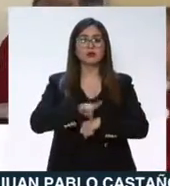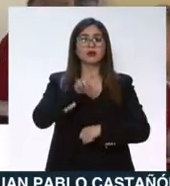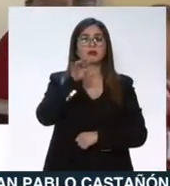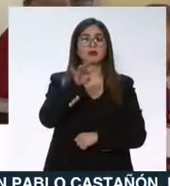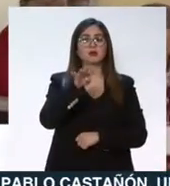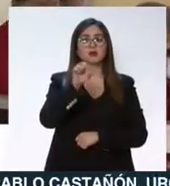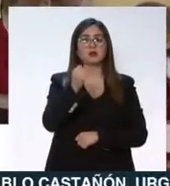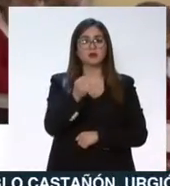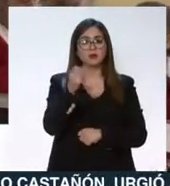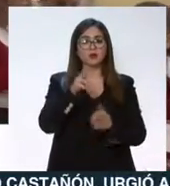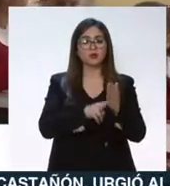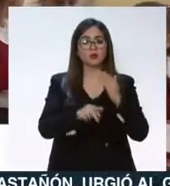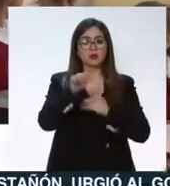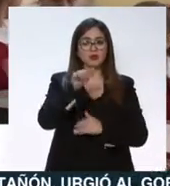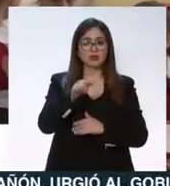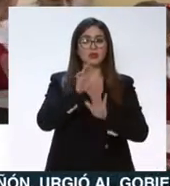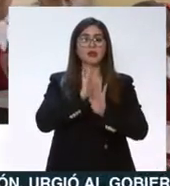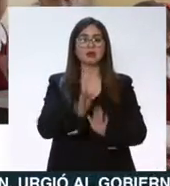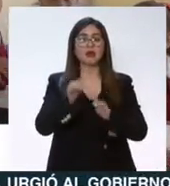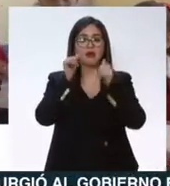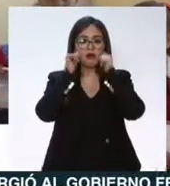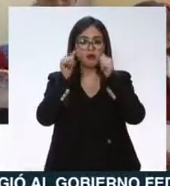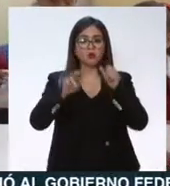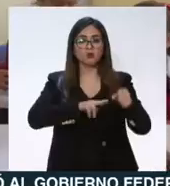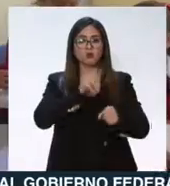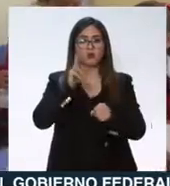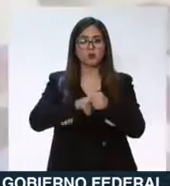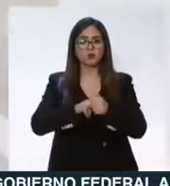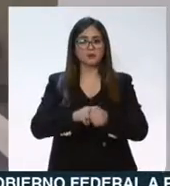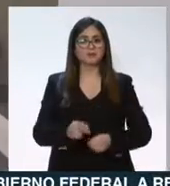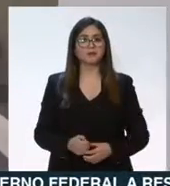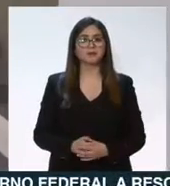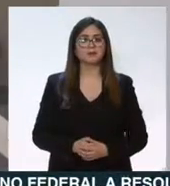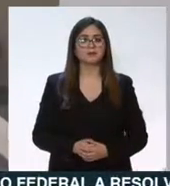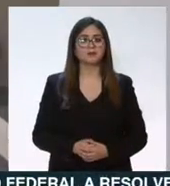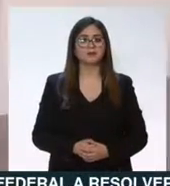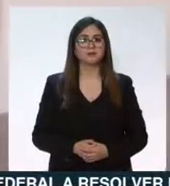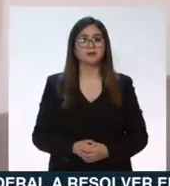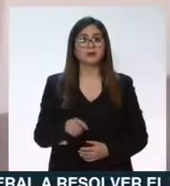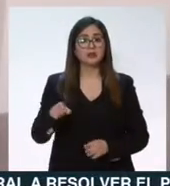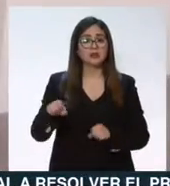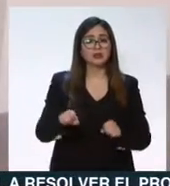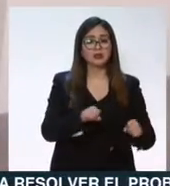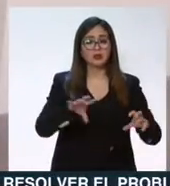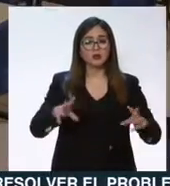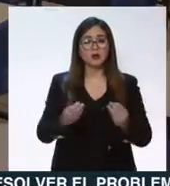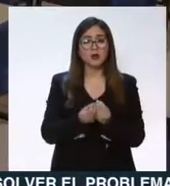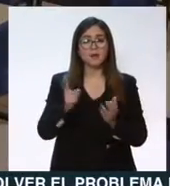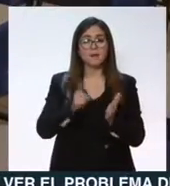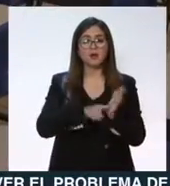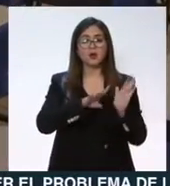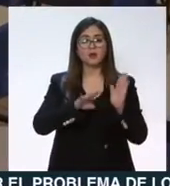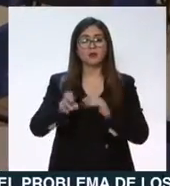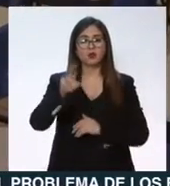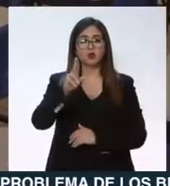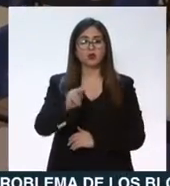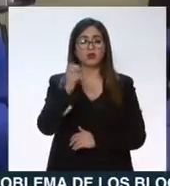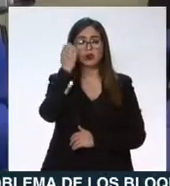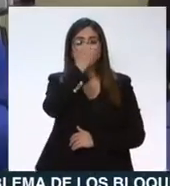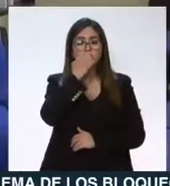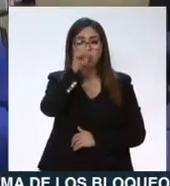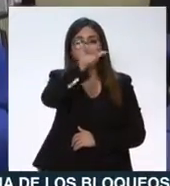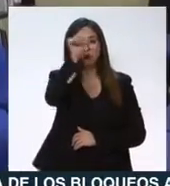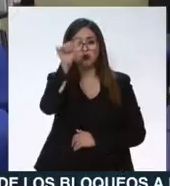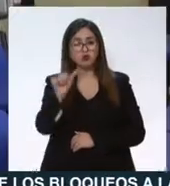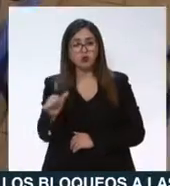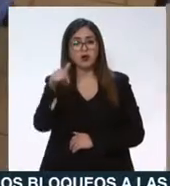de 2017 queden operando con normalidad. El sismo dejó 1.980 planteles educativos dañados en